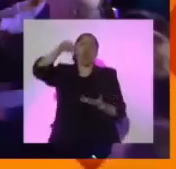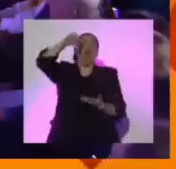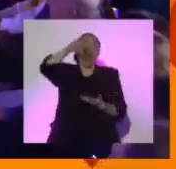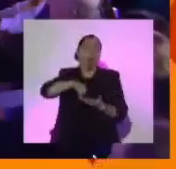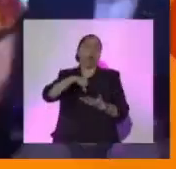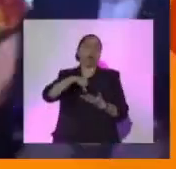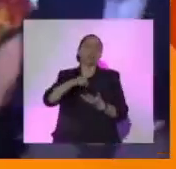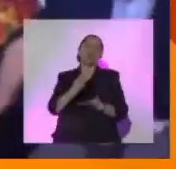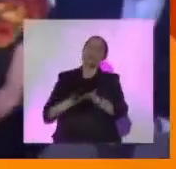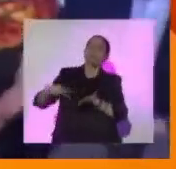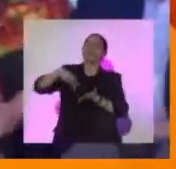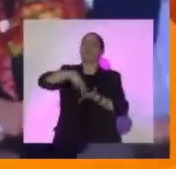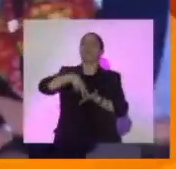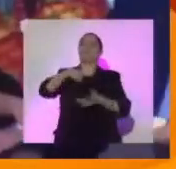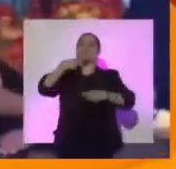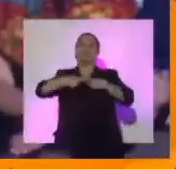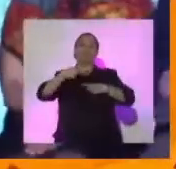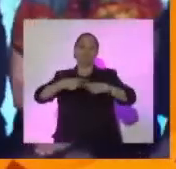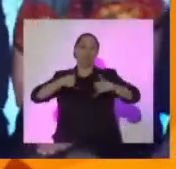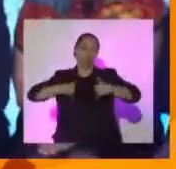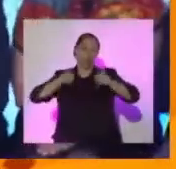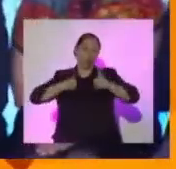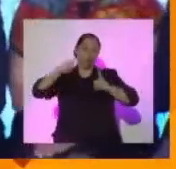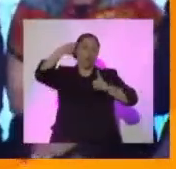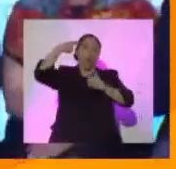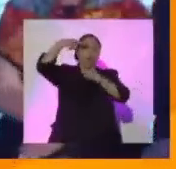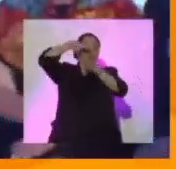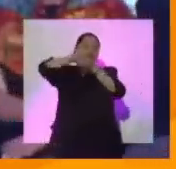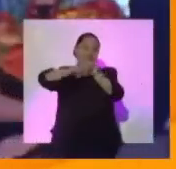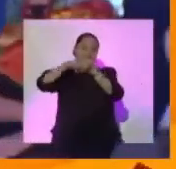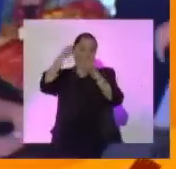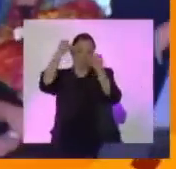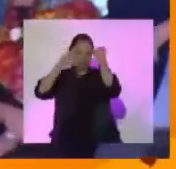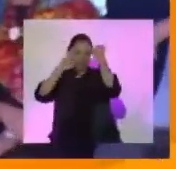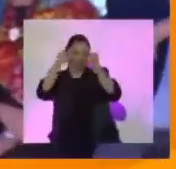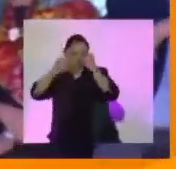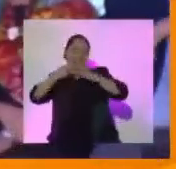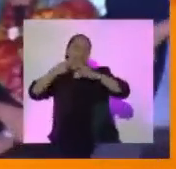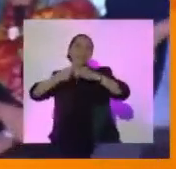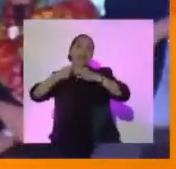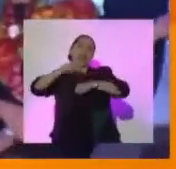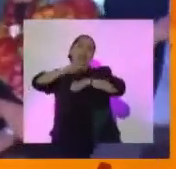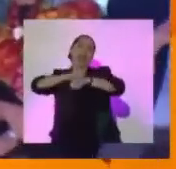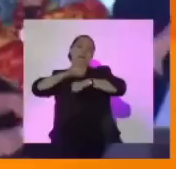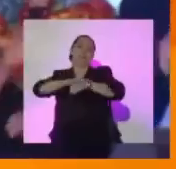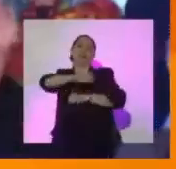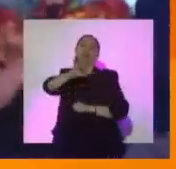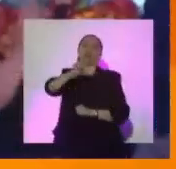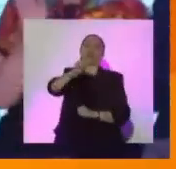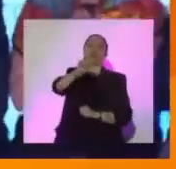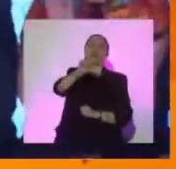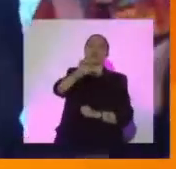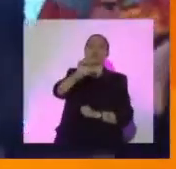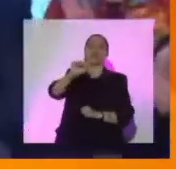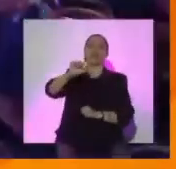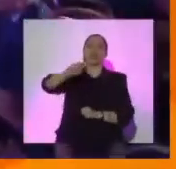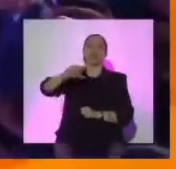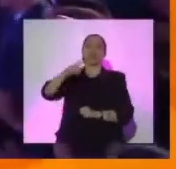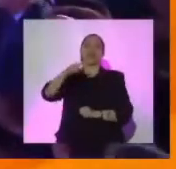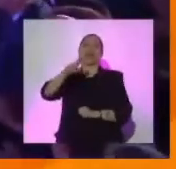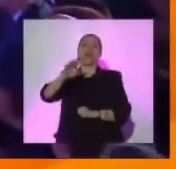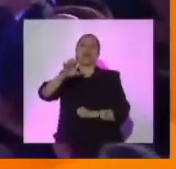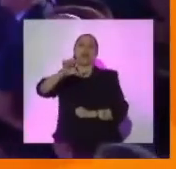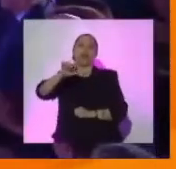insisto no sería raro ver que los hijos se involucren en la campaña no el los propios hijos del presidente López Obrador estaban involucrados en la